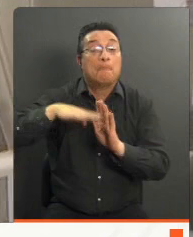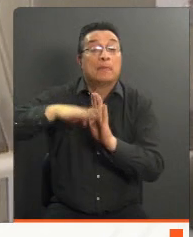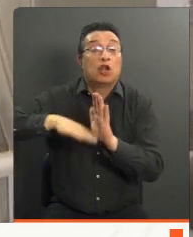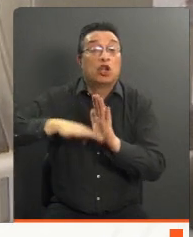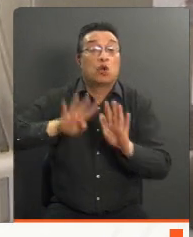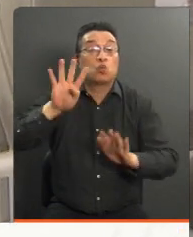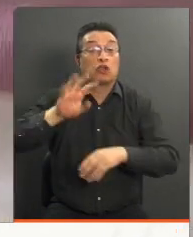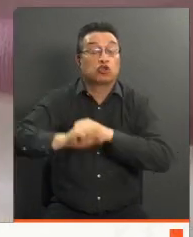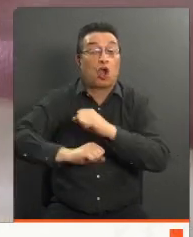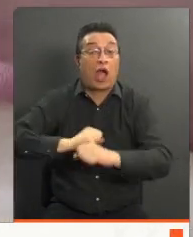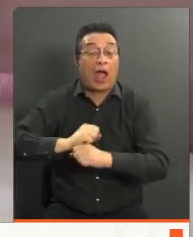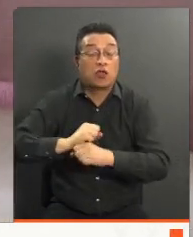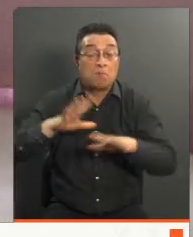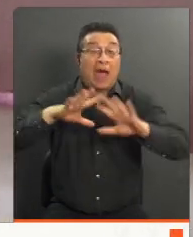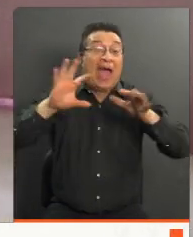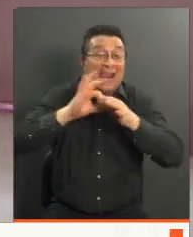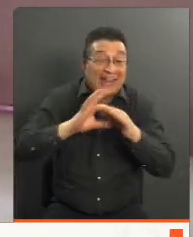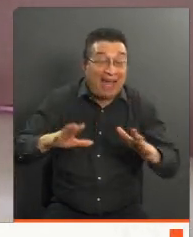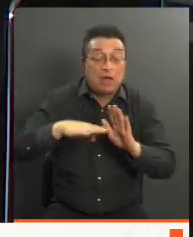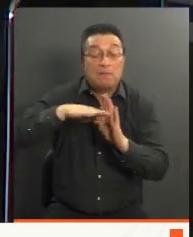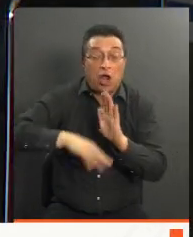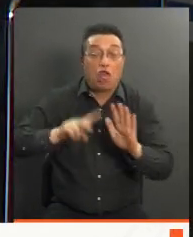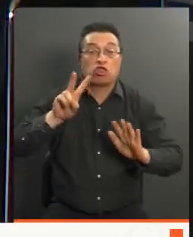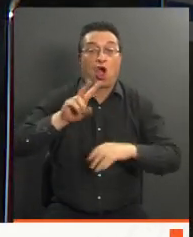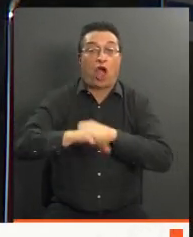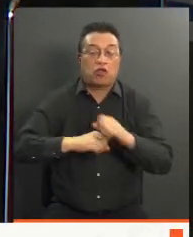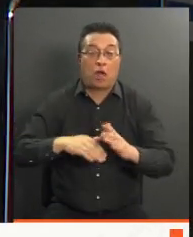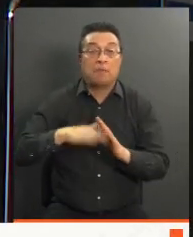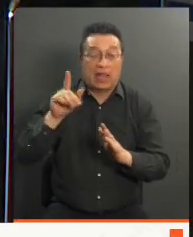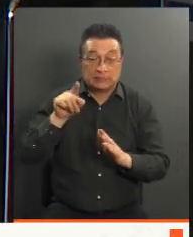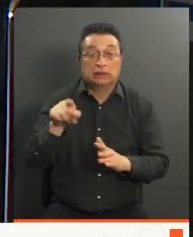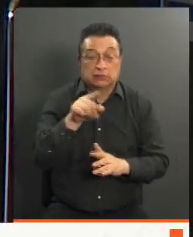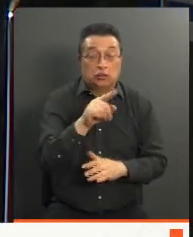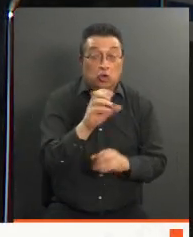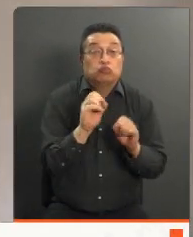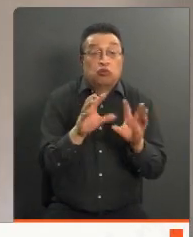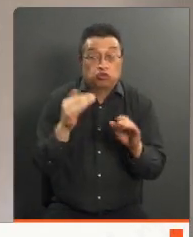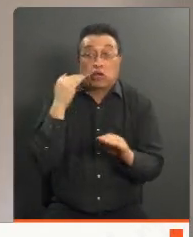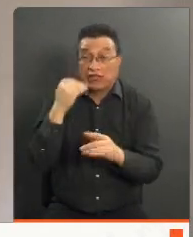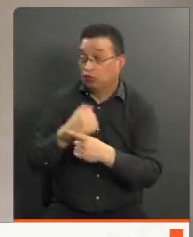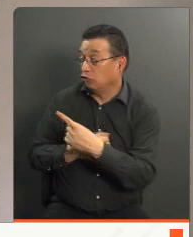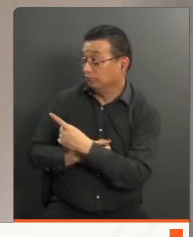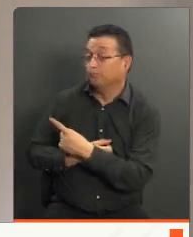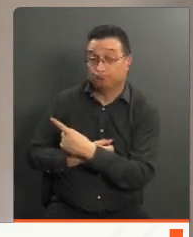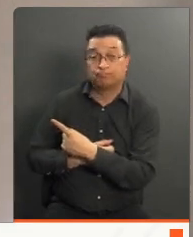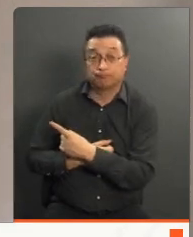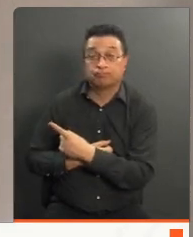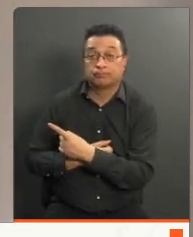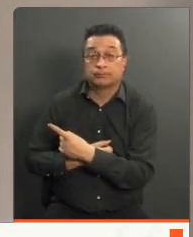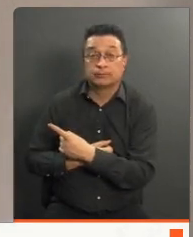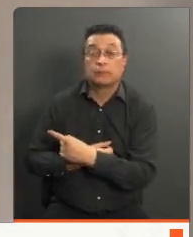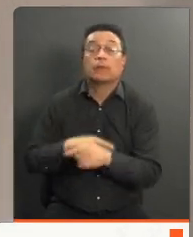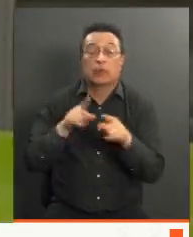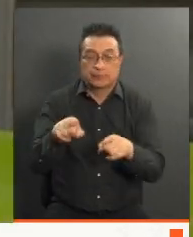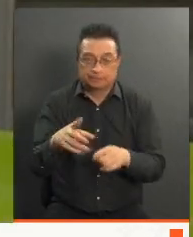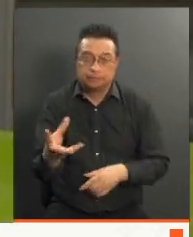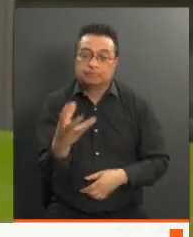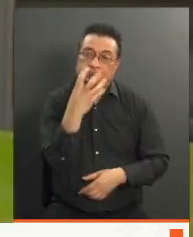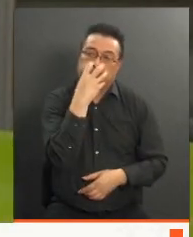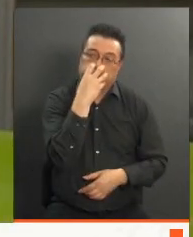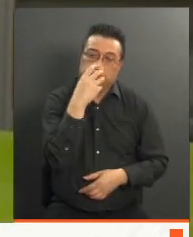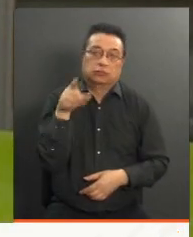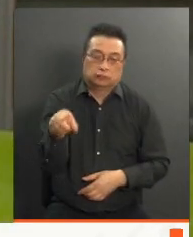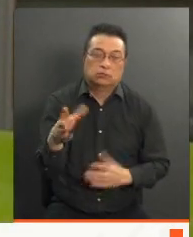más grave a menores de 2, como Kendall y varios de los niños en estas salas. Y por eso le han puesto el oxígeno, aunque varios